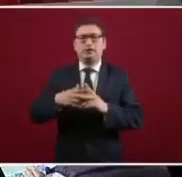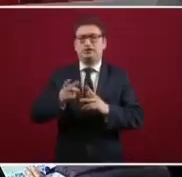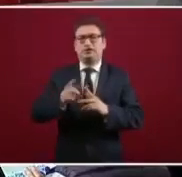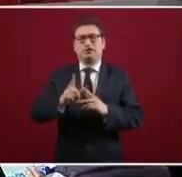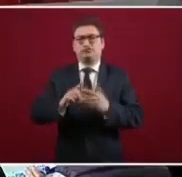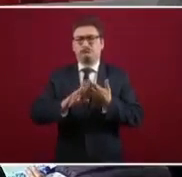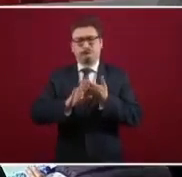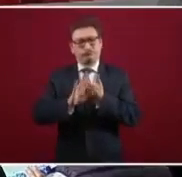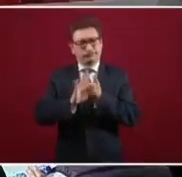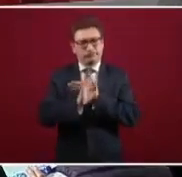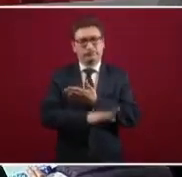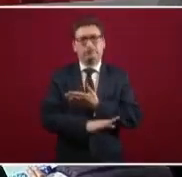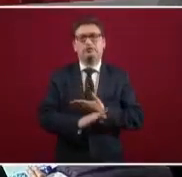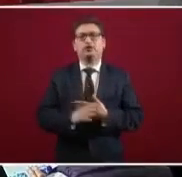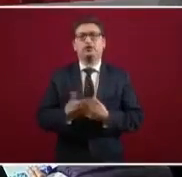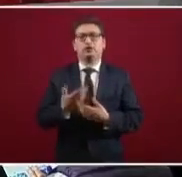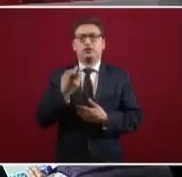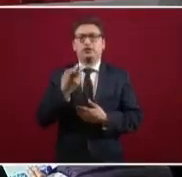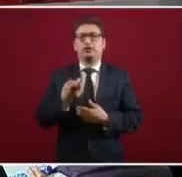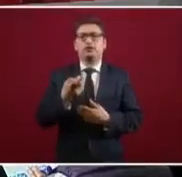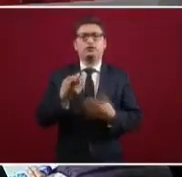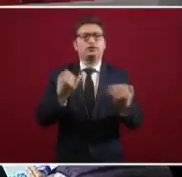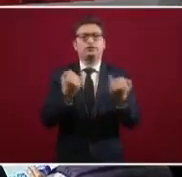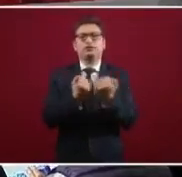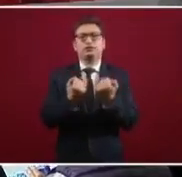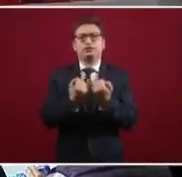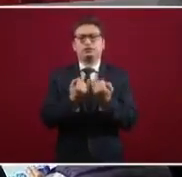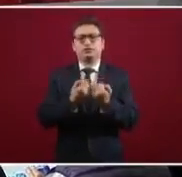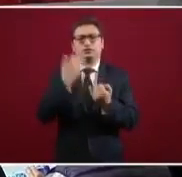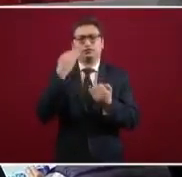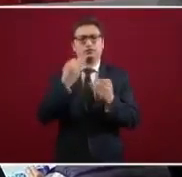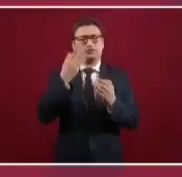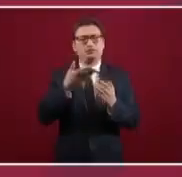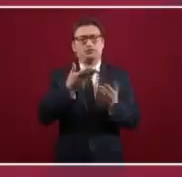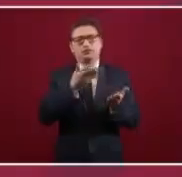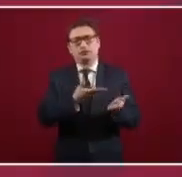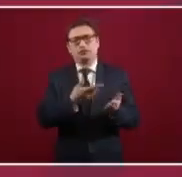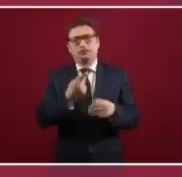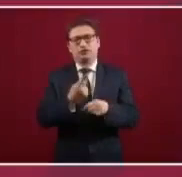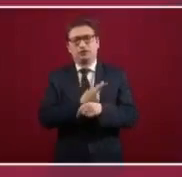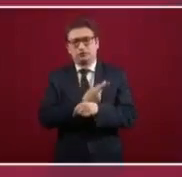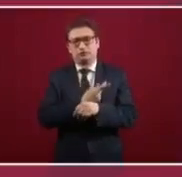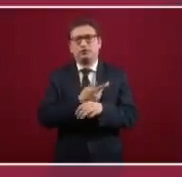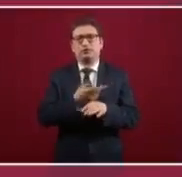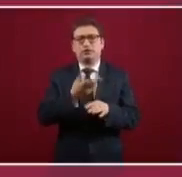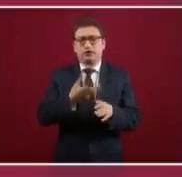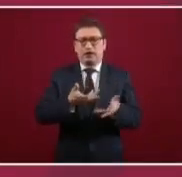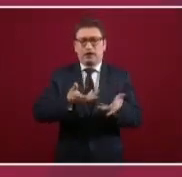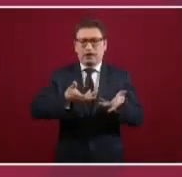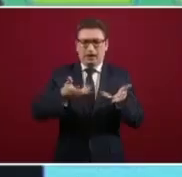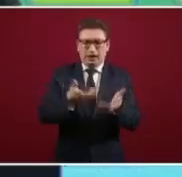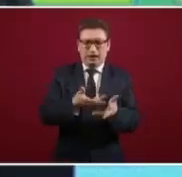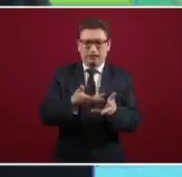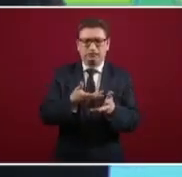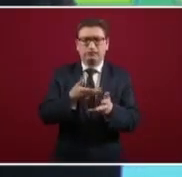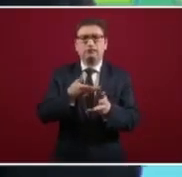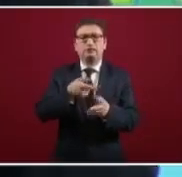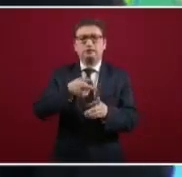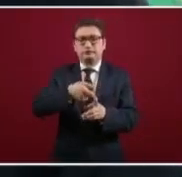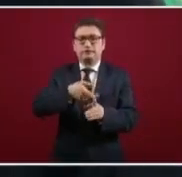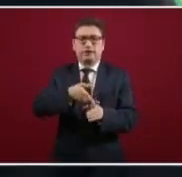y de que este hecho marca un antes y un